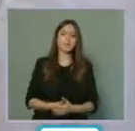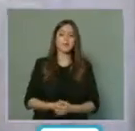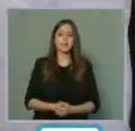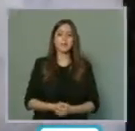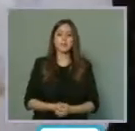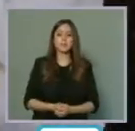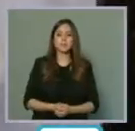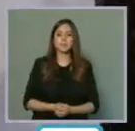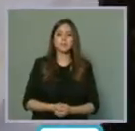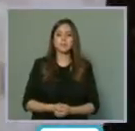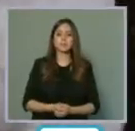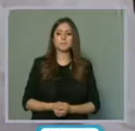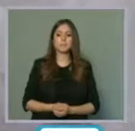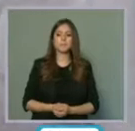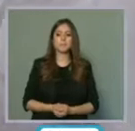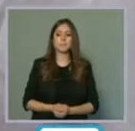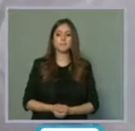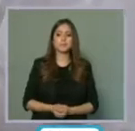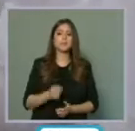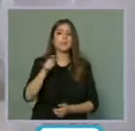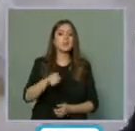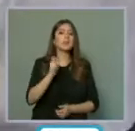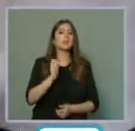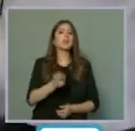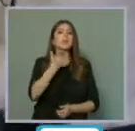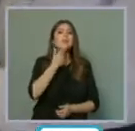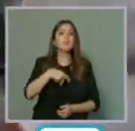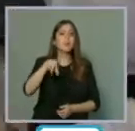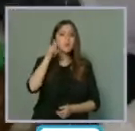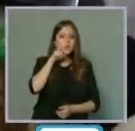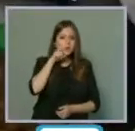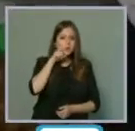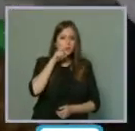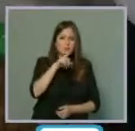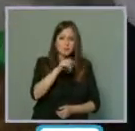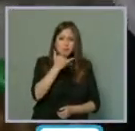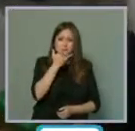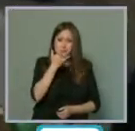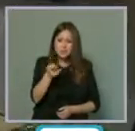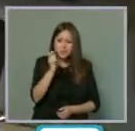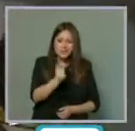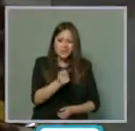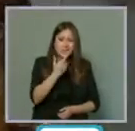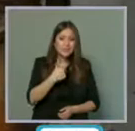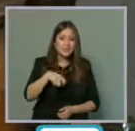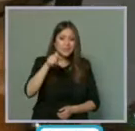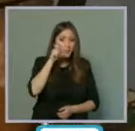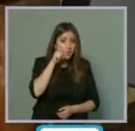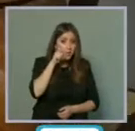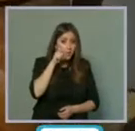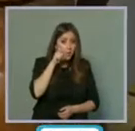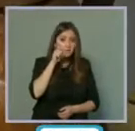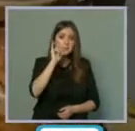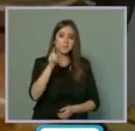prefiera. Y luego... jitomates. Yo pensé que son jitomates. Es jitomates, sí.